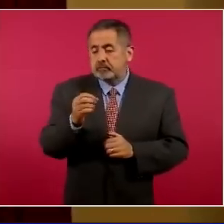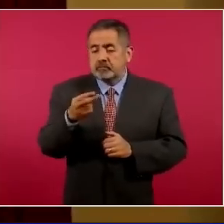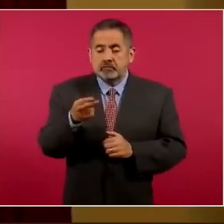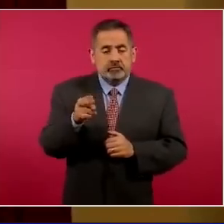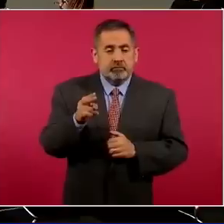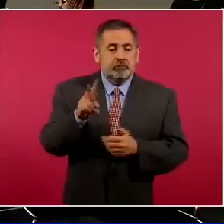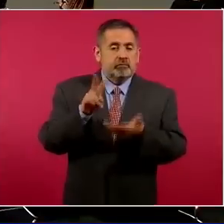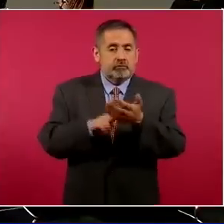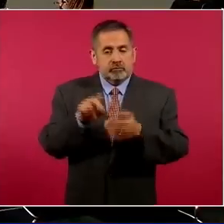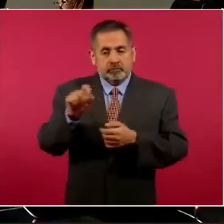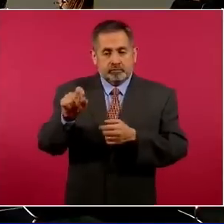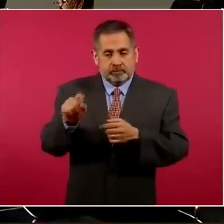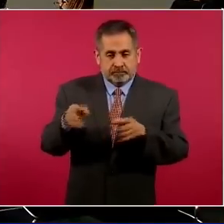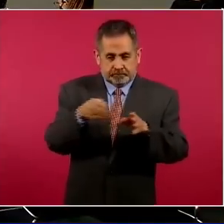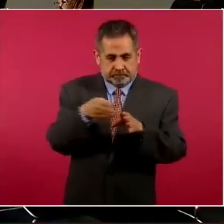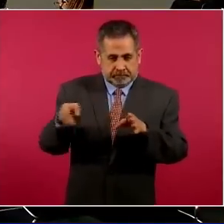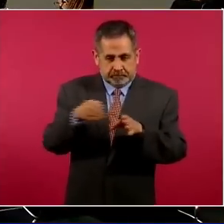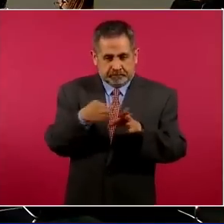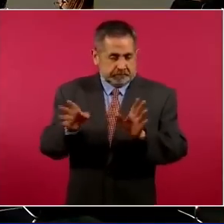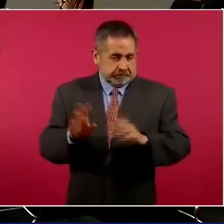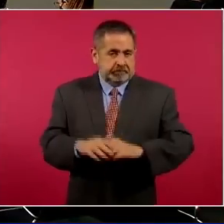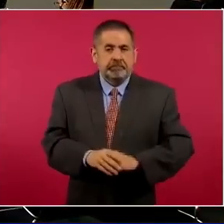20.